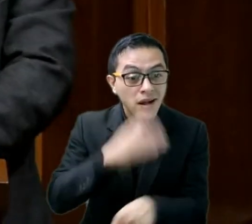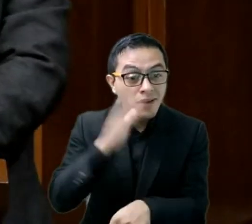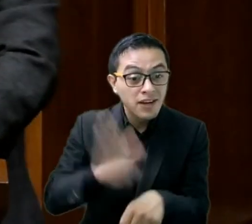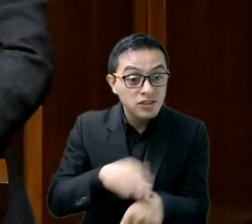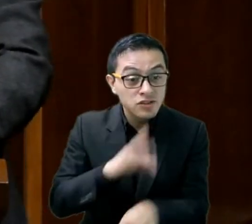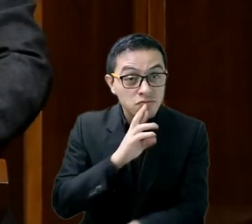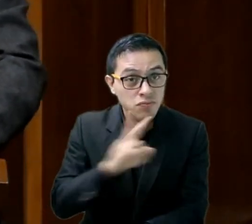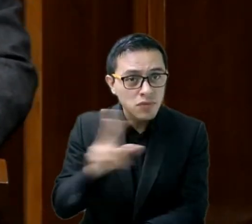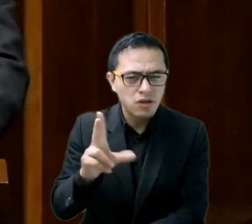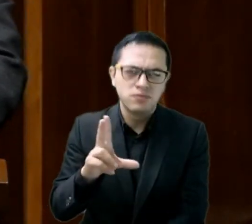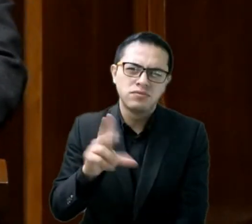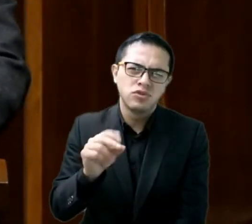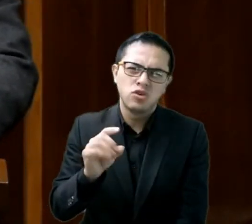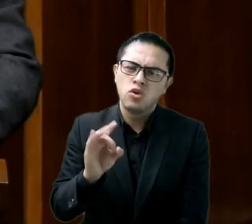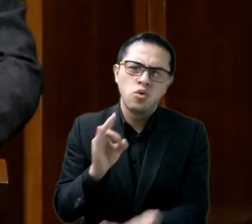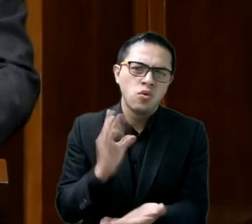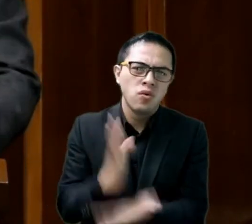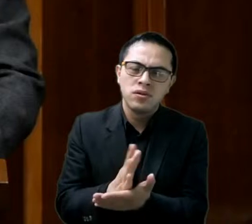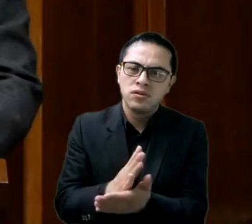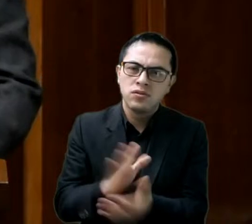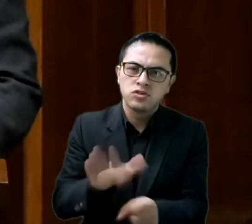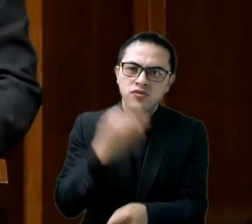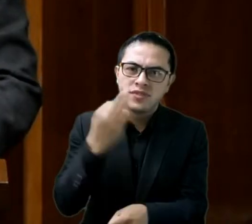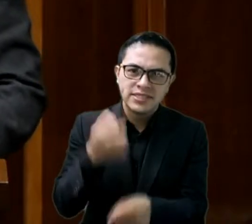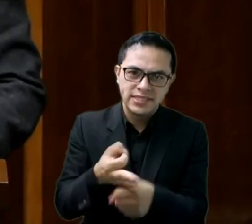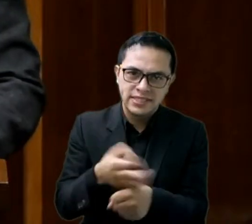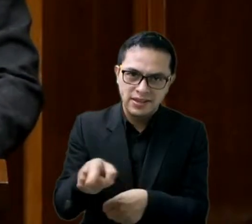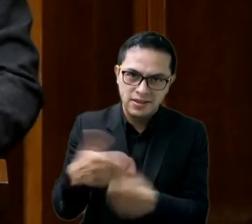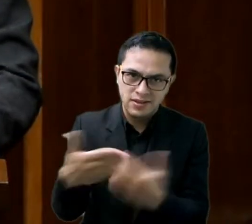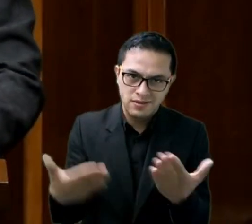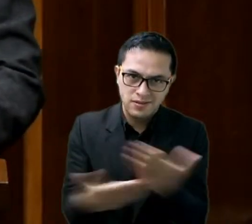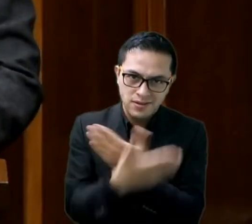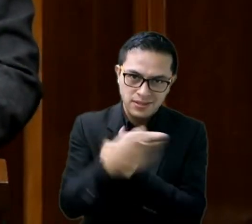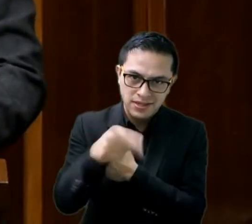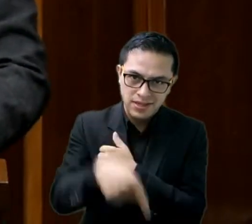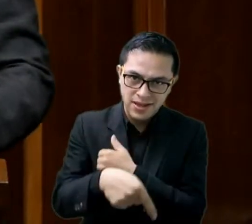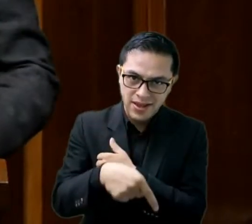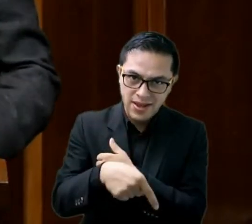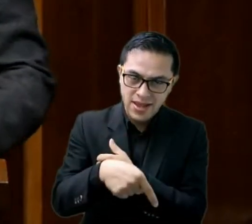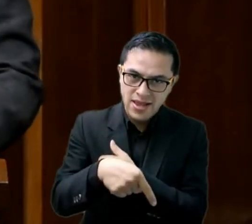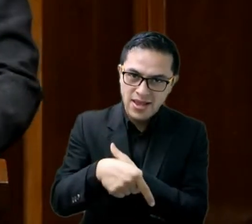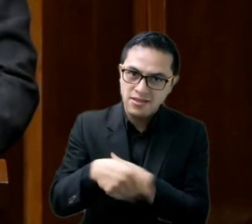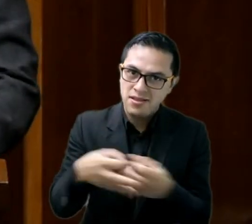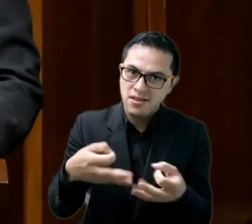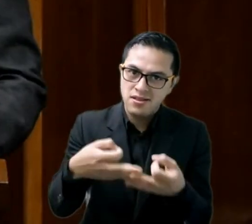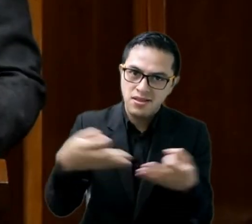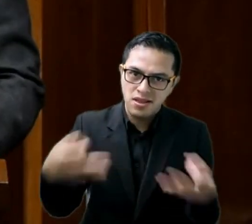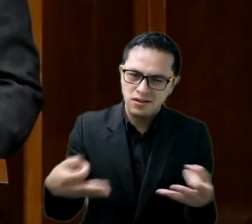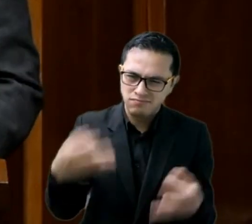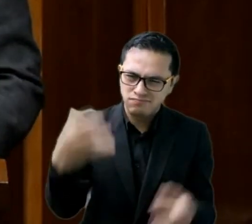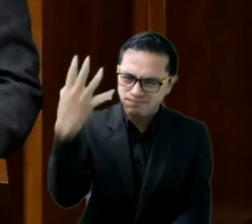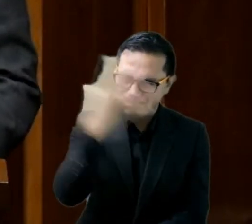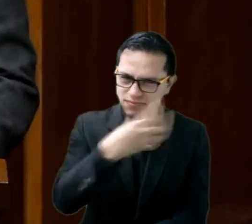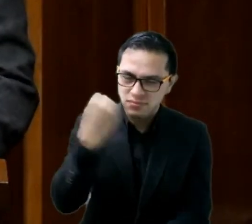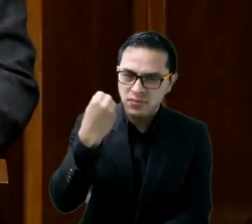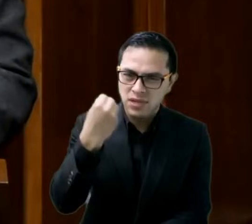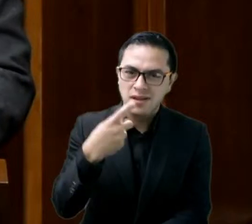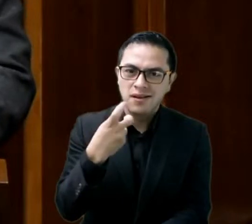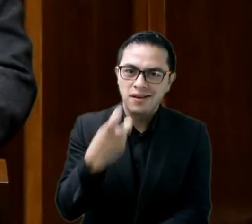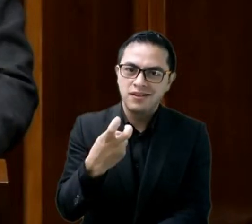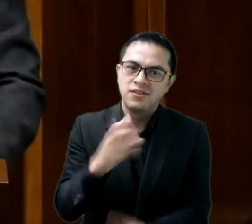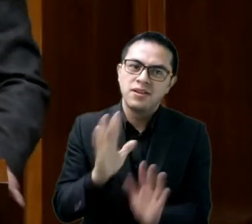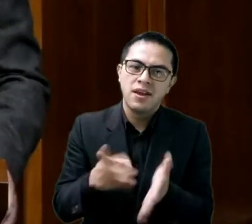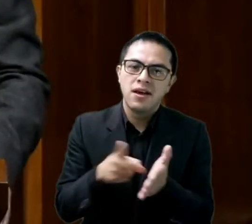Simplemente basta con que nazcas en esta bendita tierra para que tengas derecho